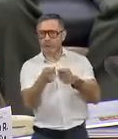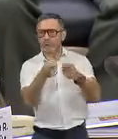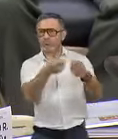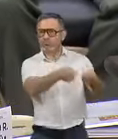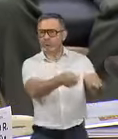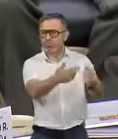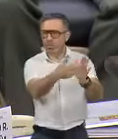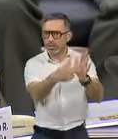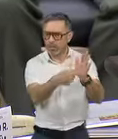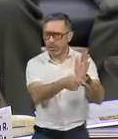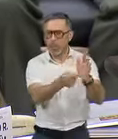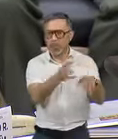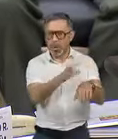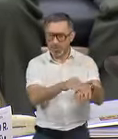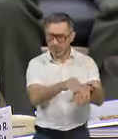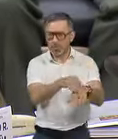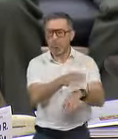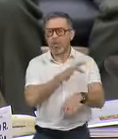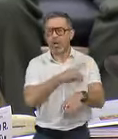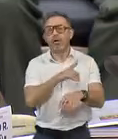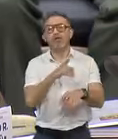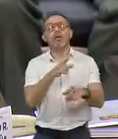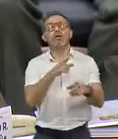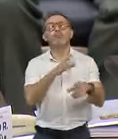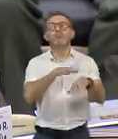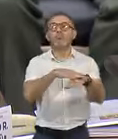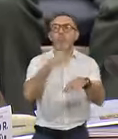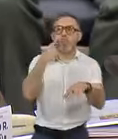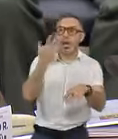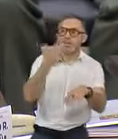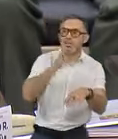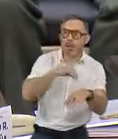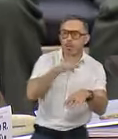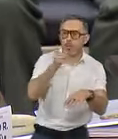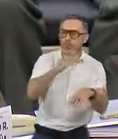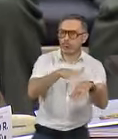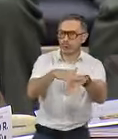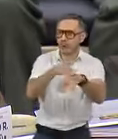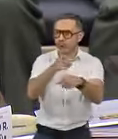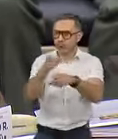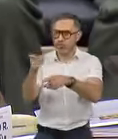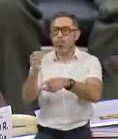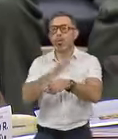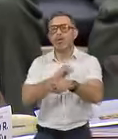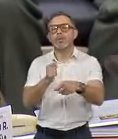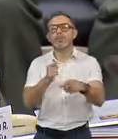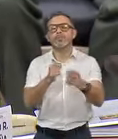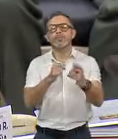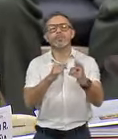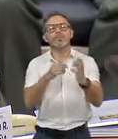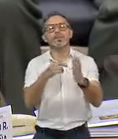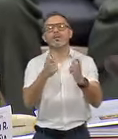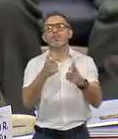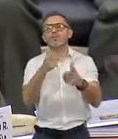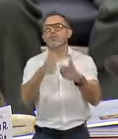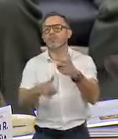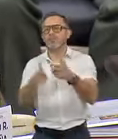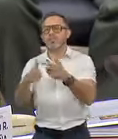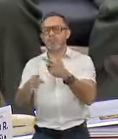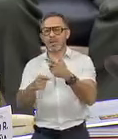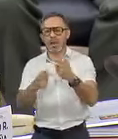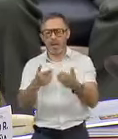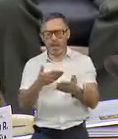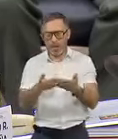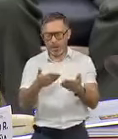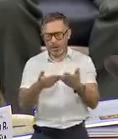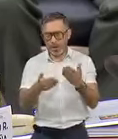generando no solo las observaciones y los señalamientos, sino condiciones para mejorar los problemas que aquí